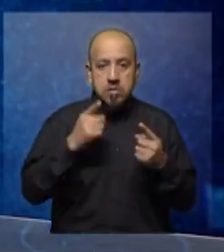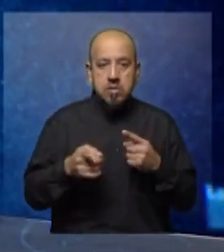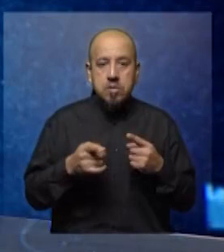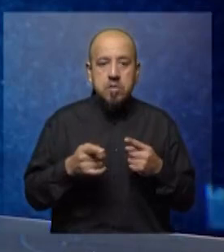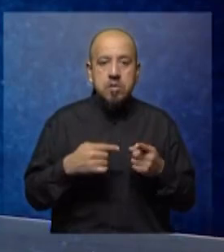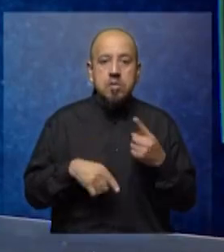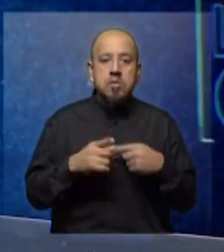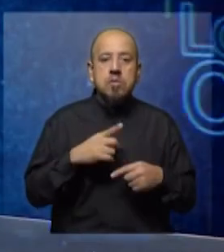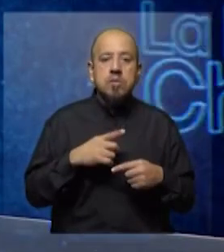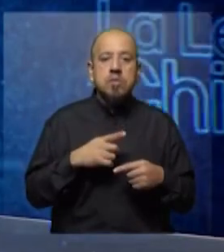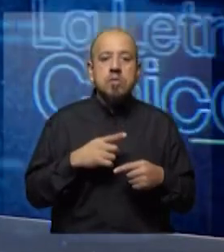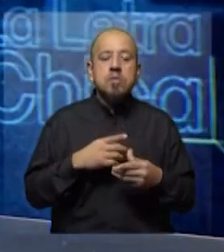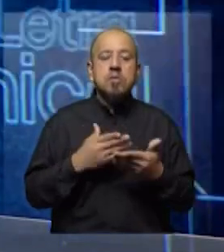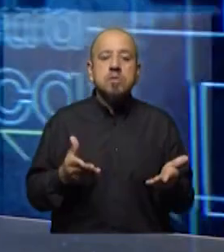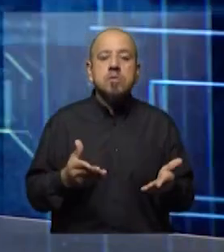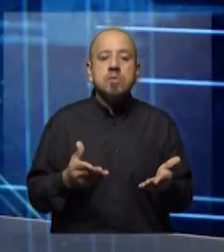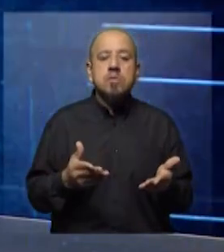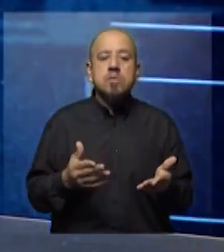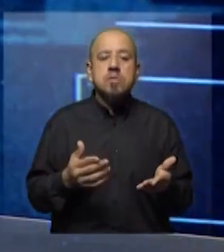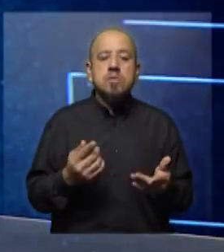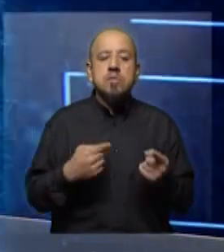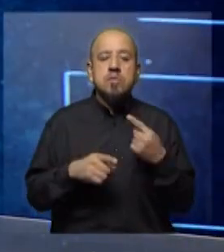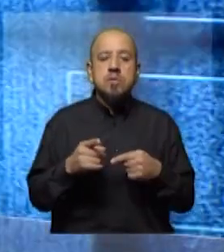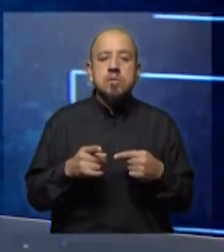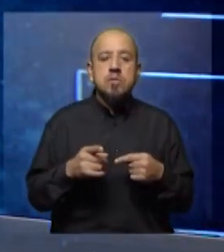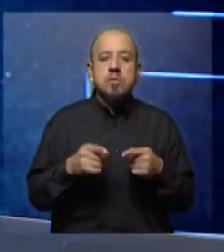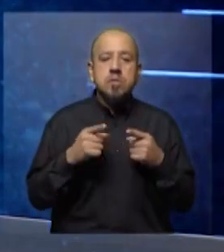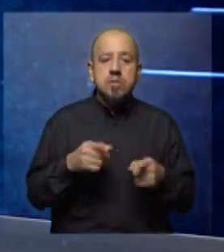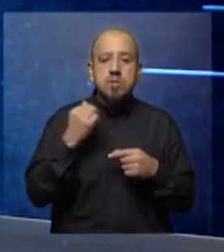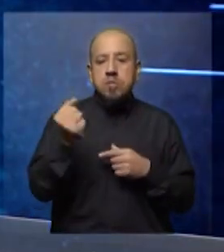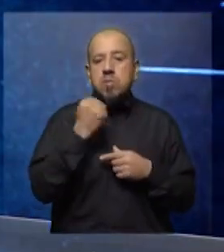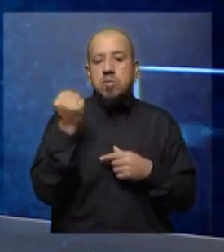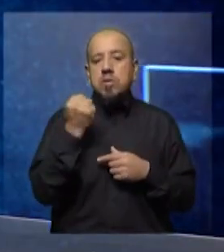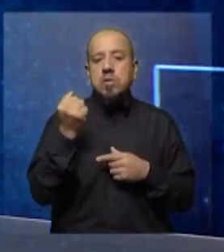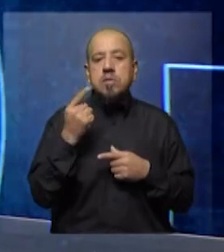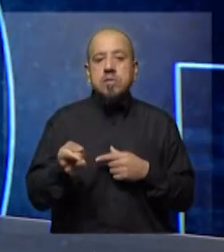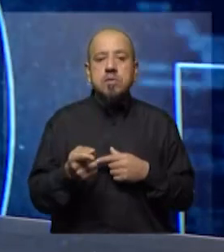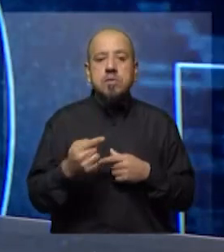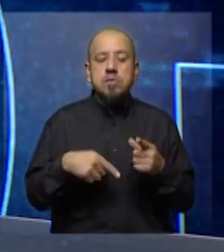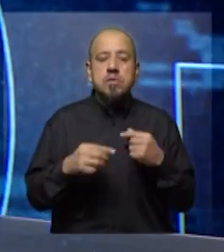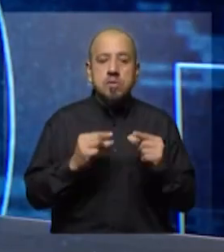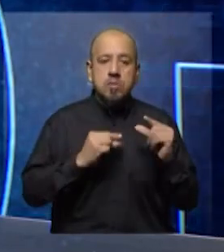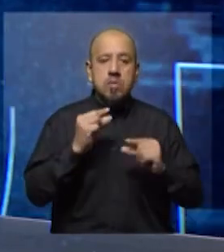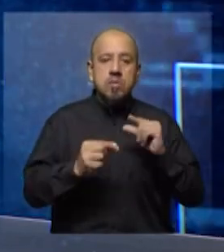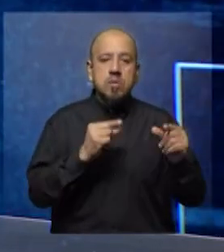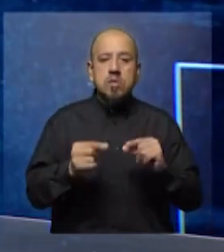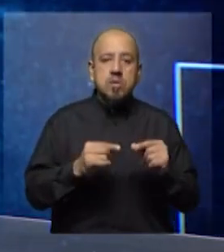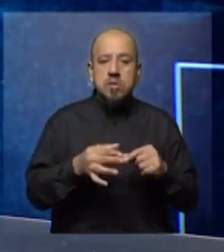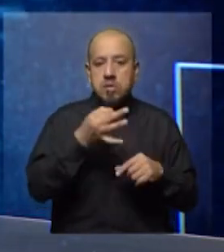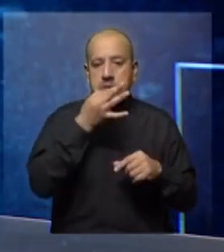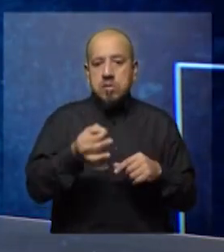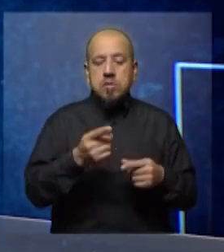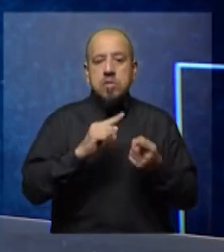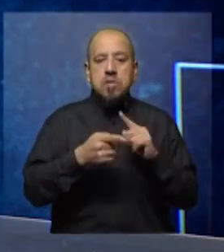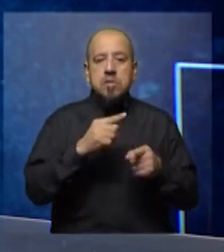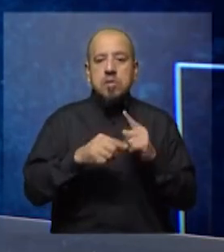en qué sentido y En qué nivel en ese sentido es muy importante Entonces eso es la graduación era lo que hablábamos de la relación